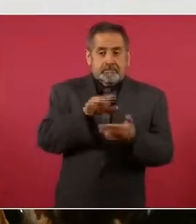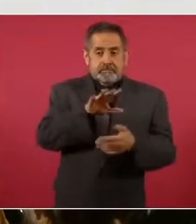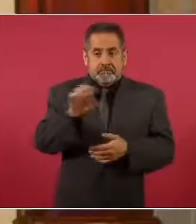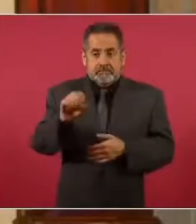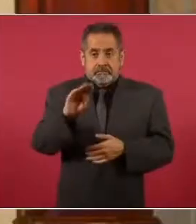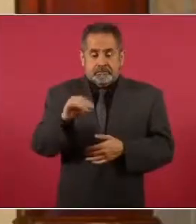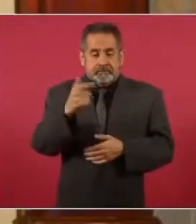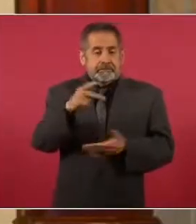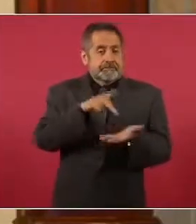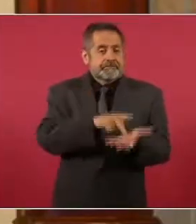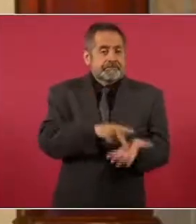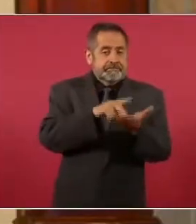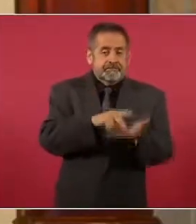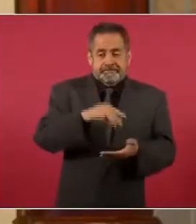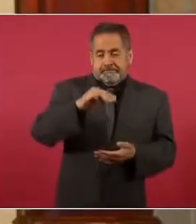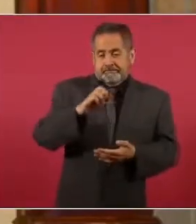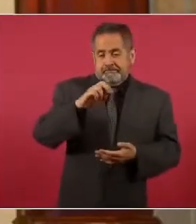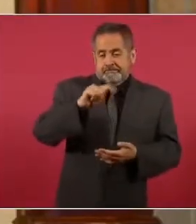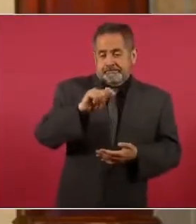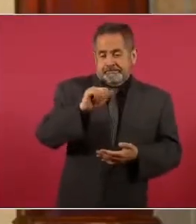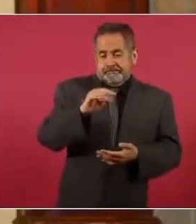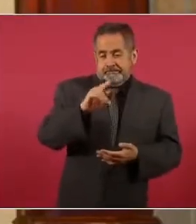de metanfetamina y